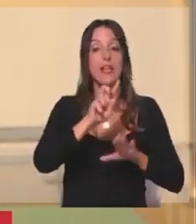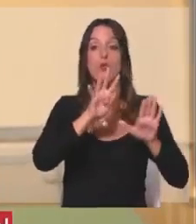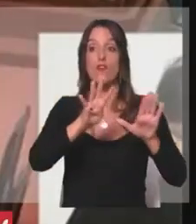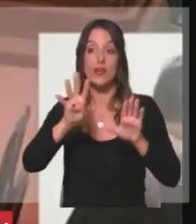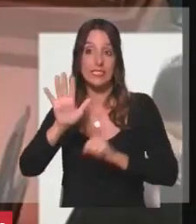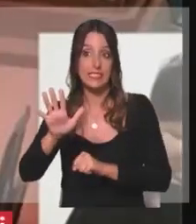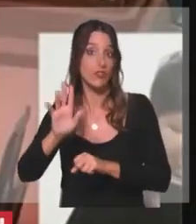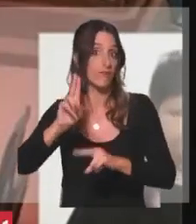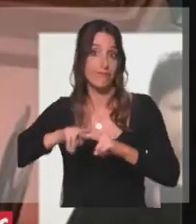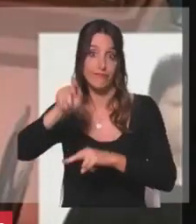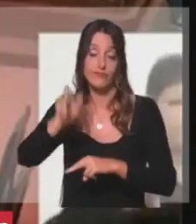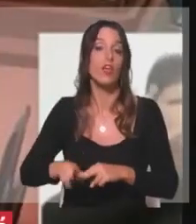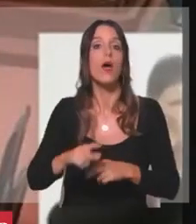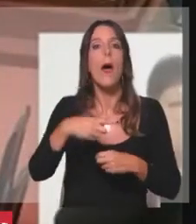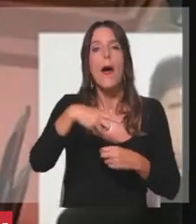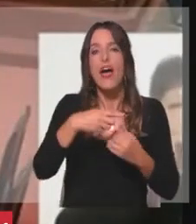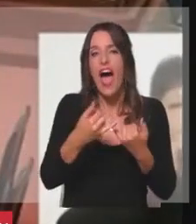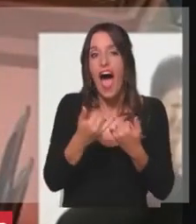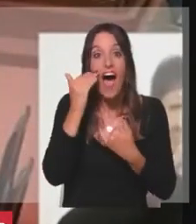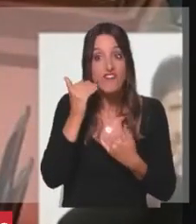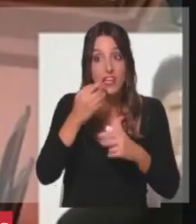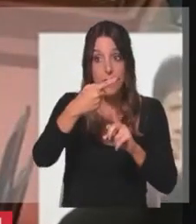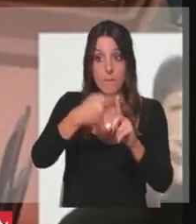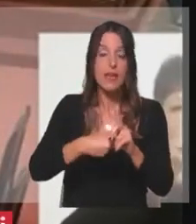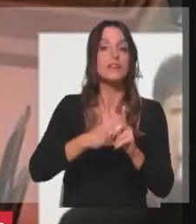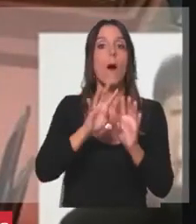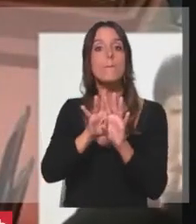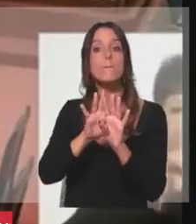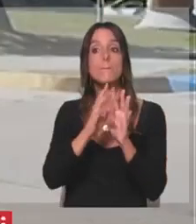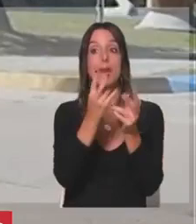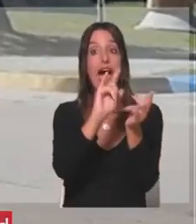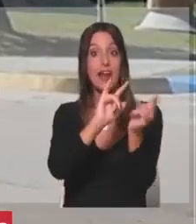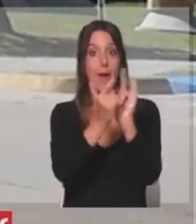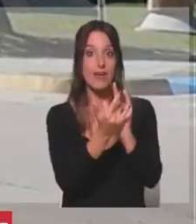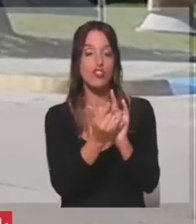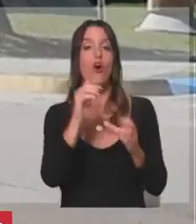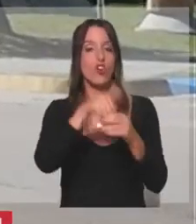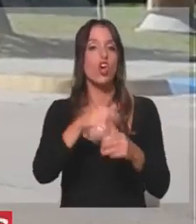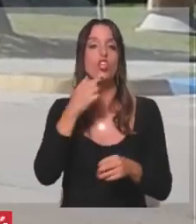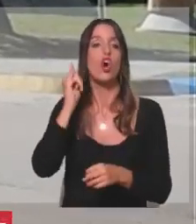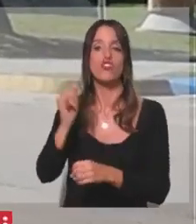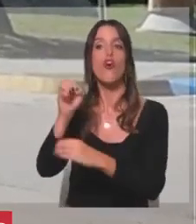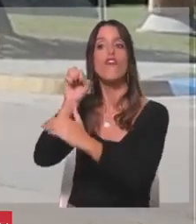los primeros días de abril, el Parlamento votó por unanimidad el Fondo Coronavirus.